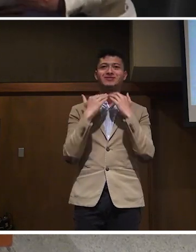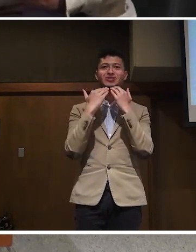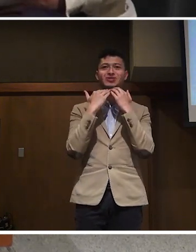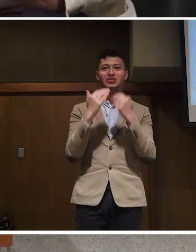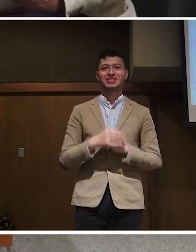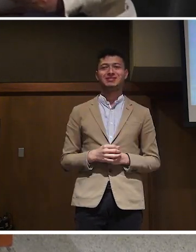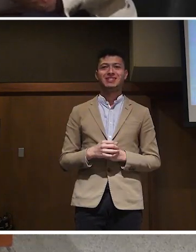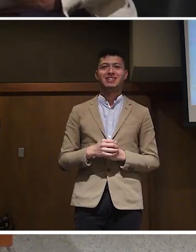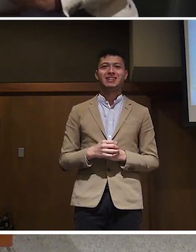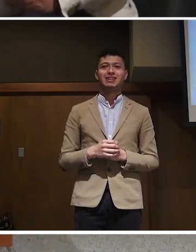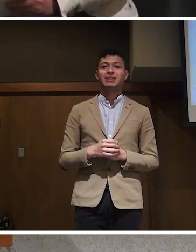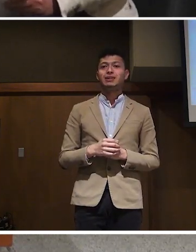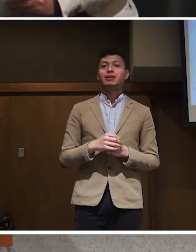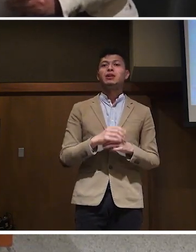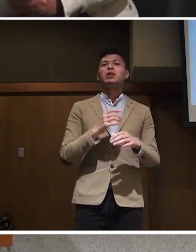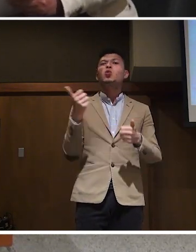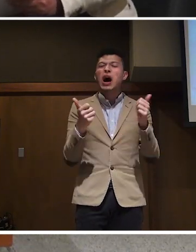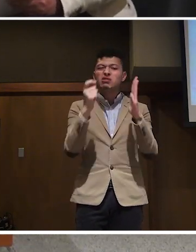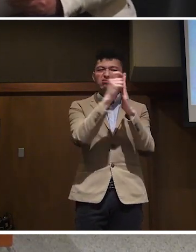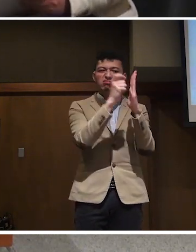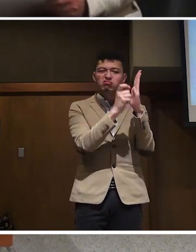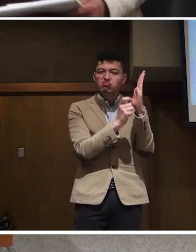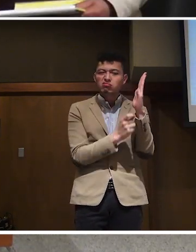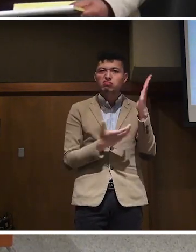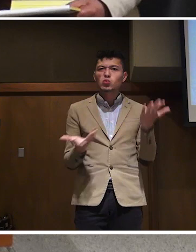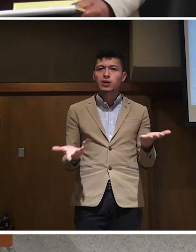por esos componentes.